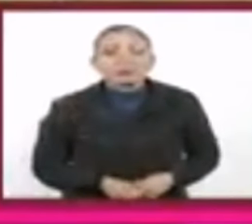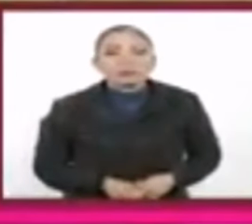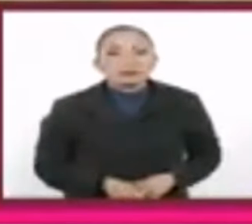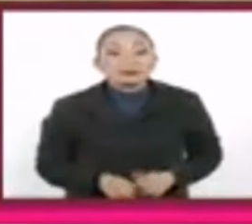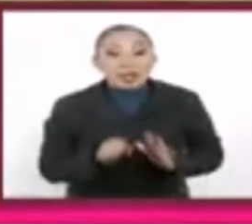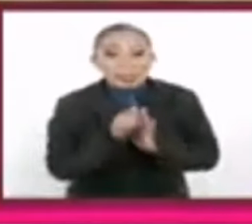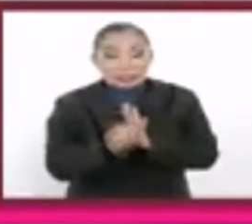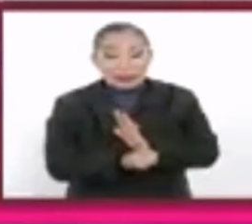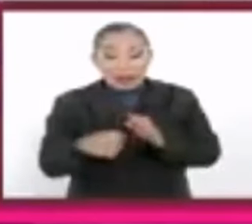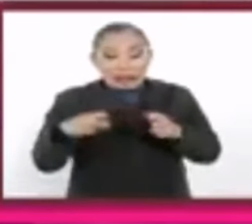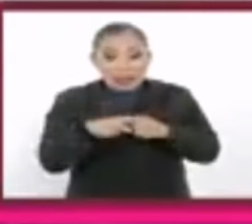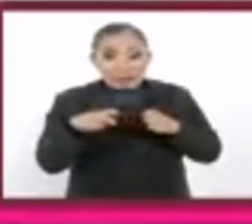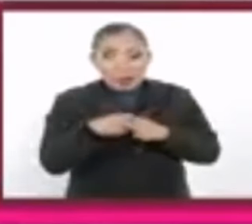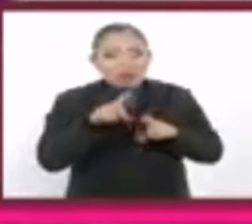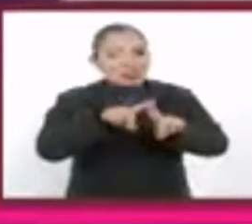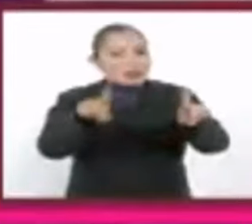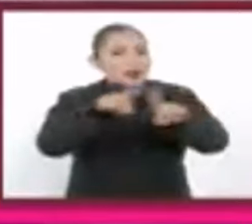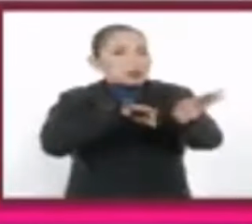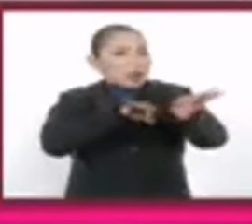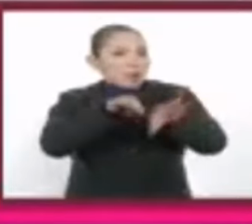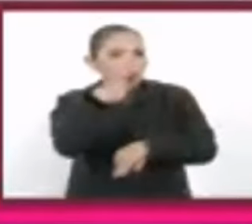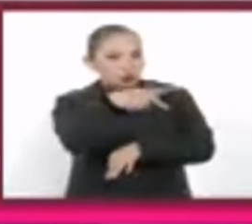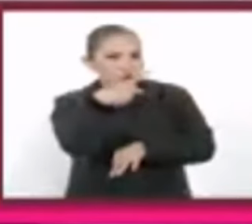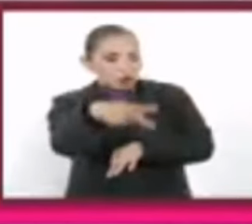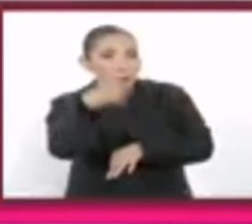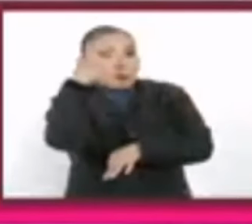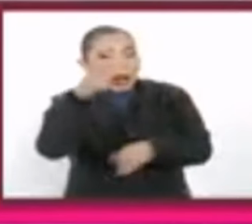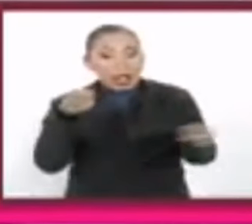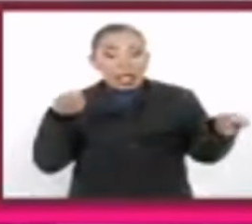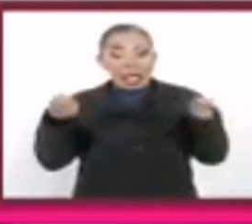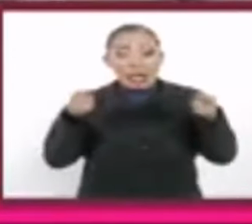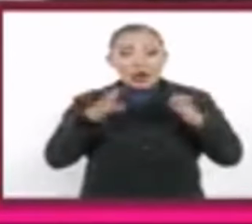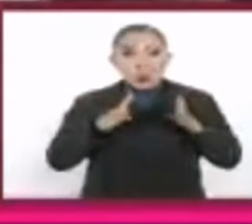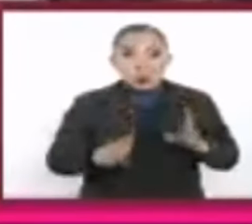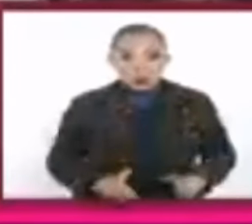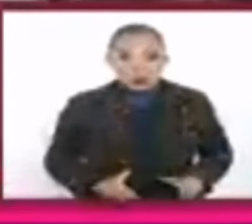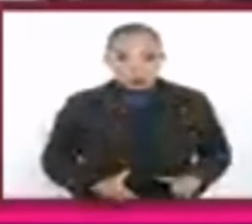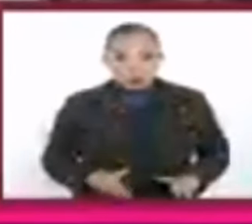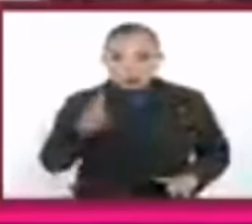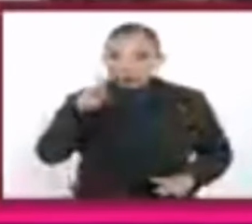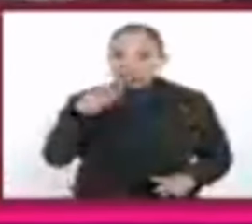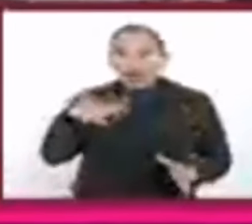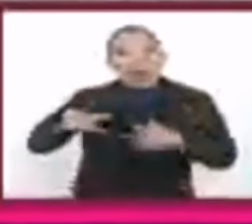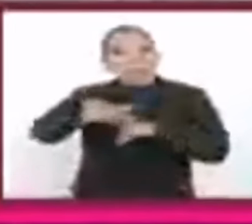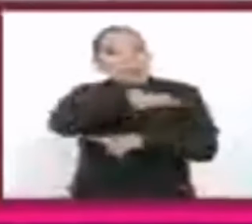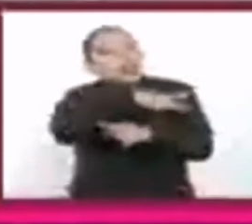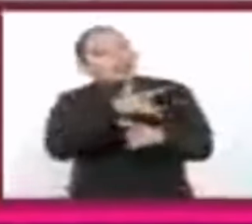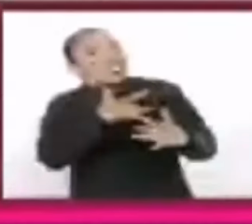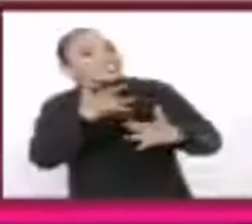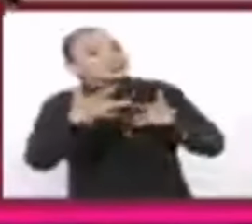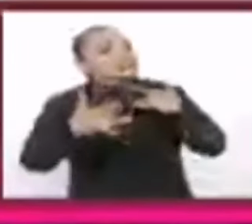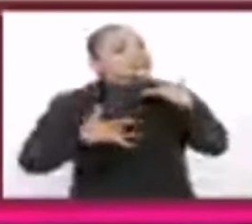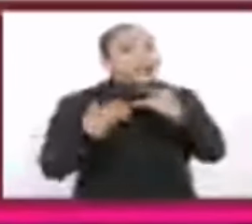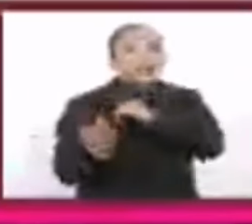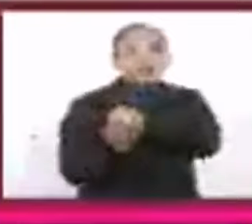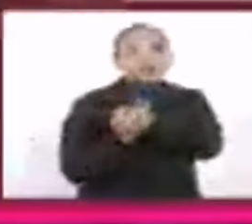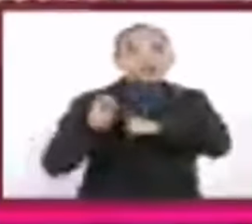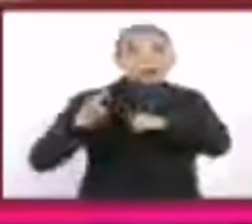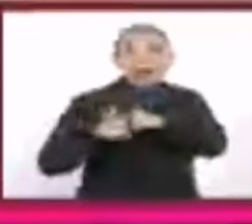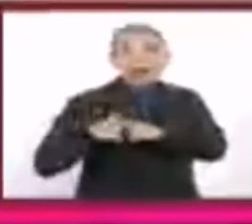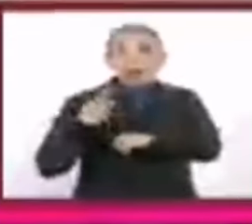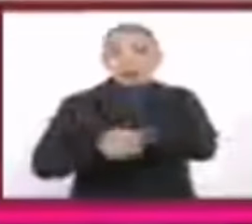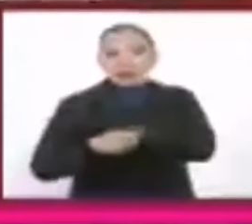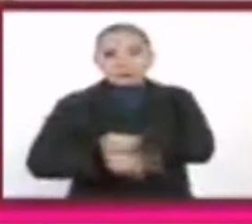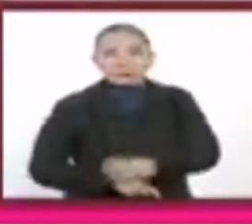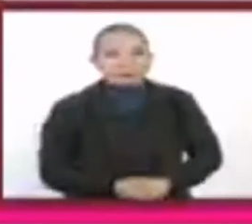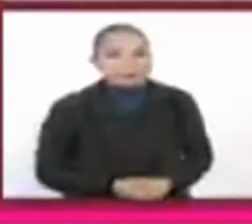El sistema nervioso realiza diversas funciones para controlar el cuerpo, relacionarnos con el medio ambiente y protegernos de